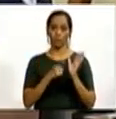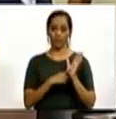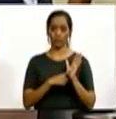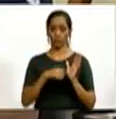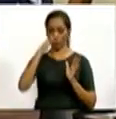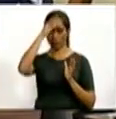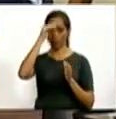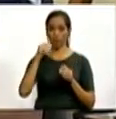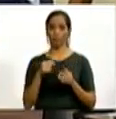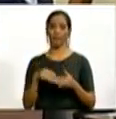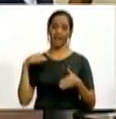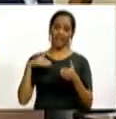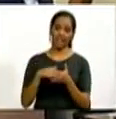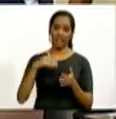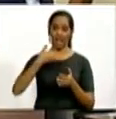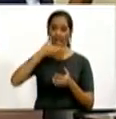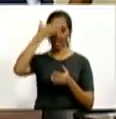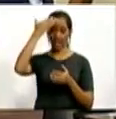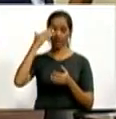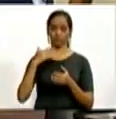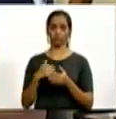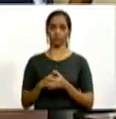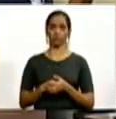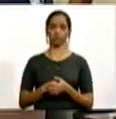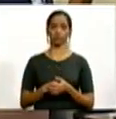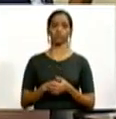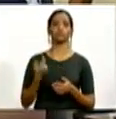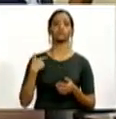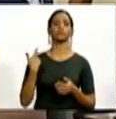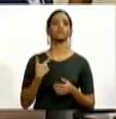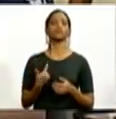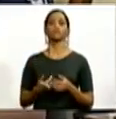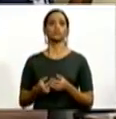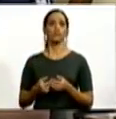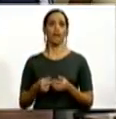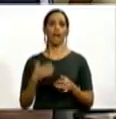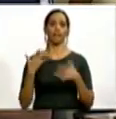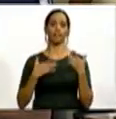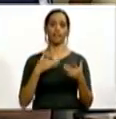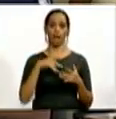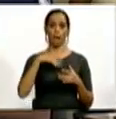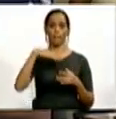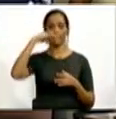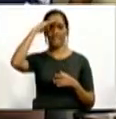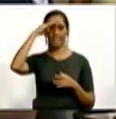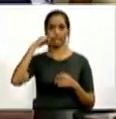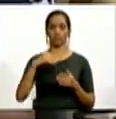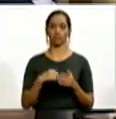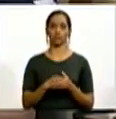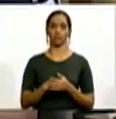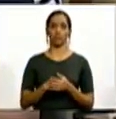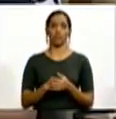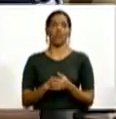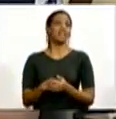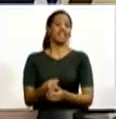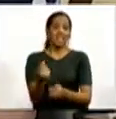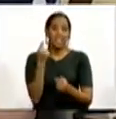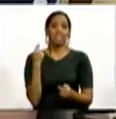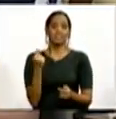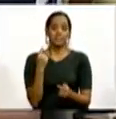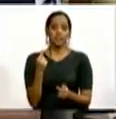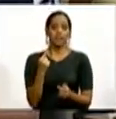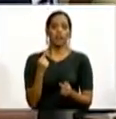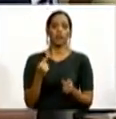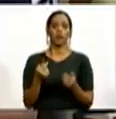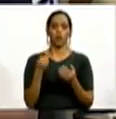para agredir a Irán o tener alguna intentona o acción militar contra Irán. Y ni siquiera hay apoyo del